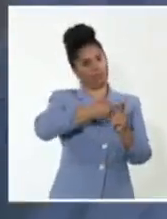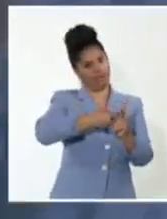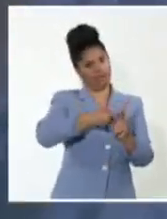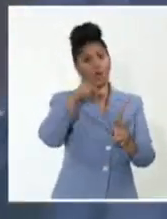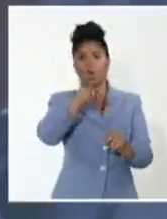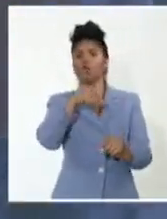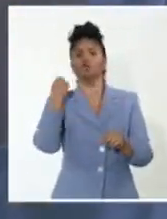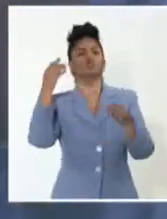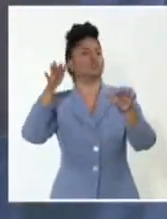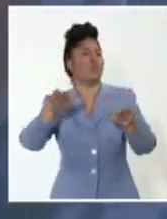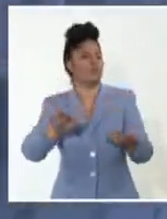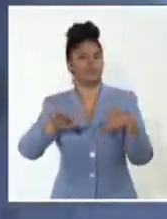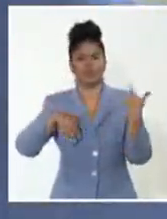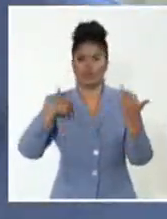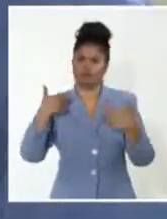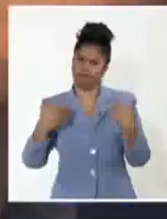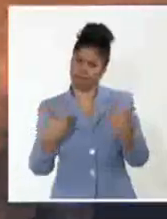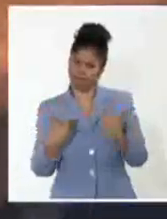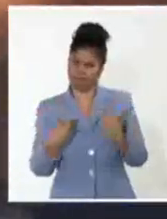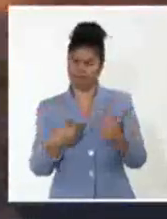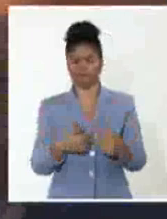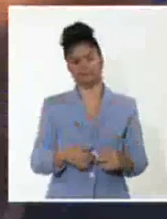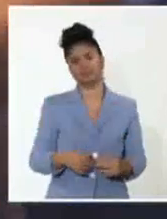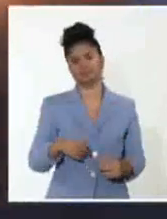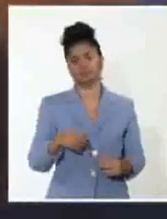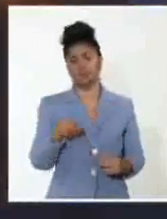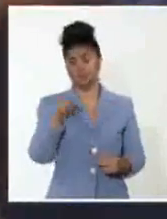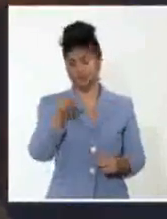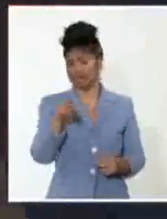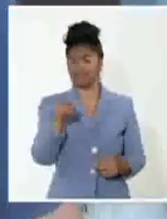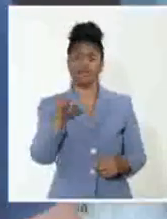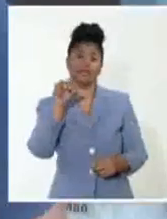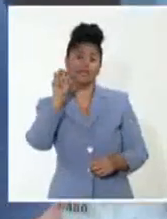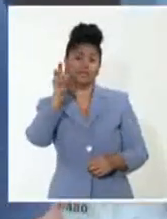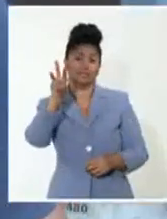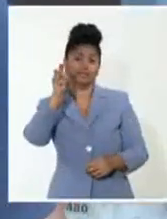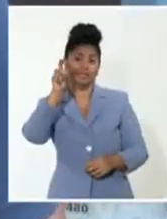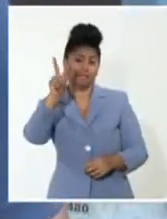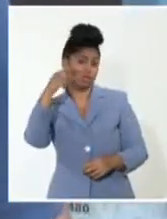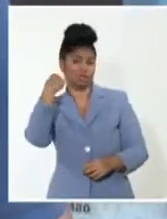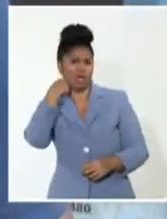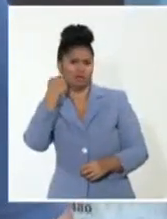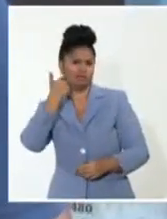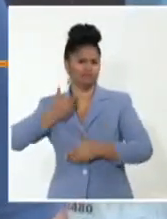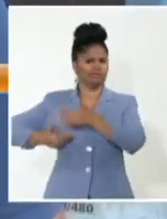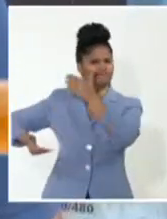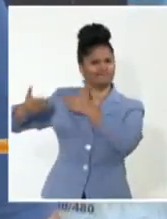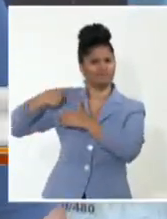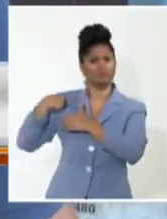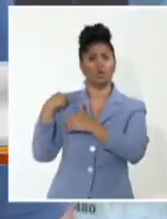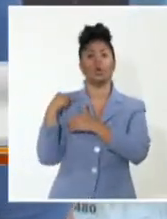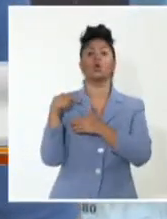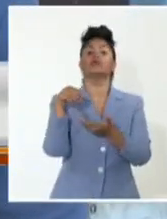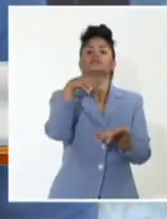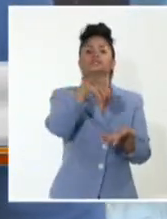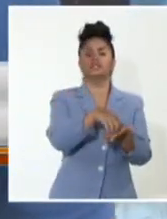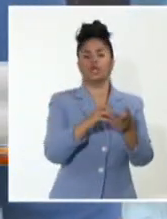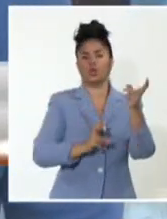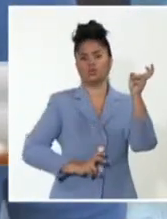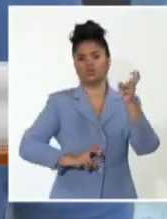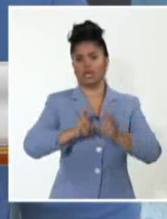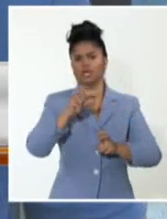Hace 32 años llegué aquí a este mismo taller como electricista